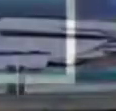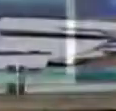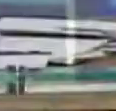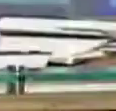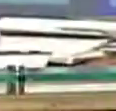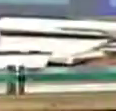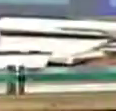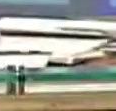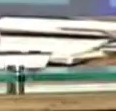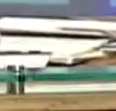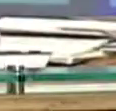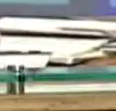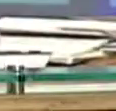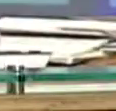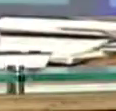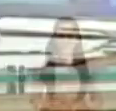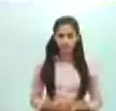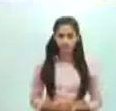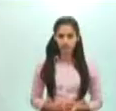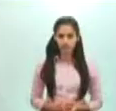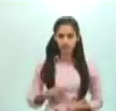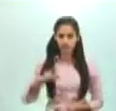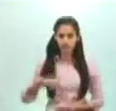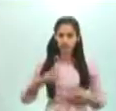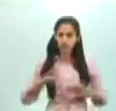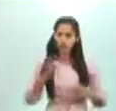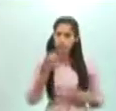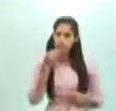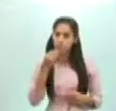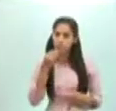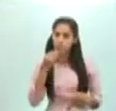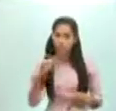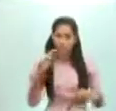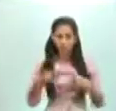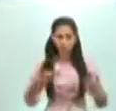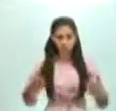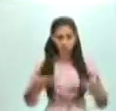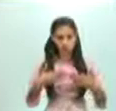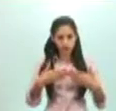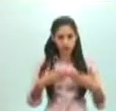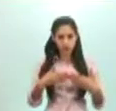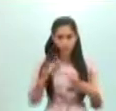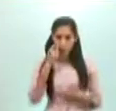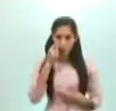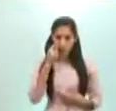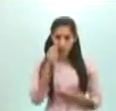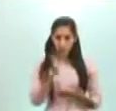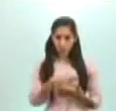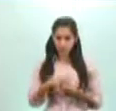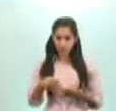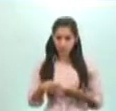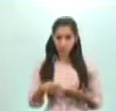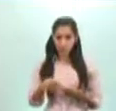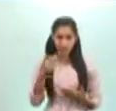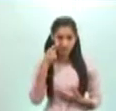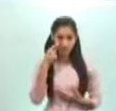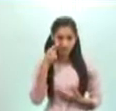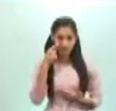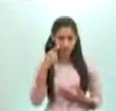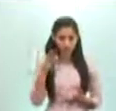De esta manera, podemos concluir que Whitman, como bien se puede apreciar en la